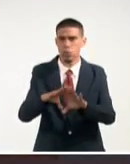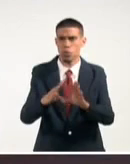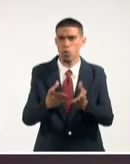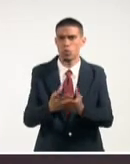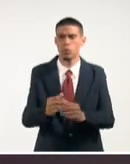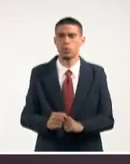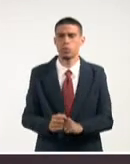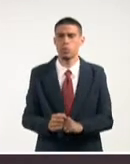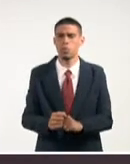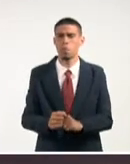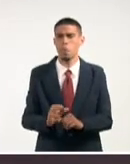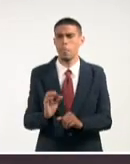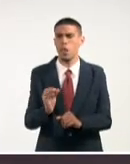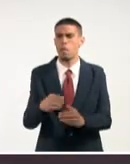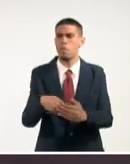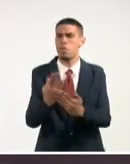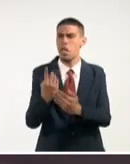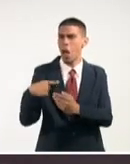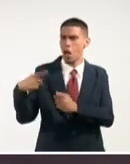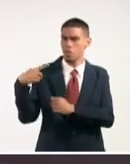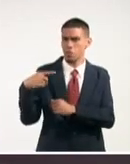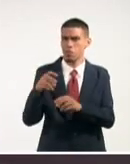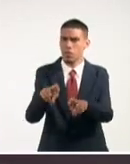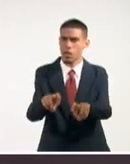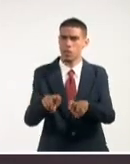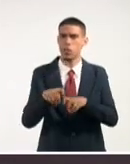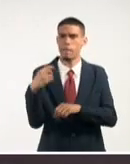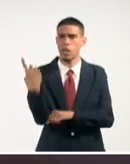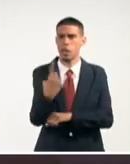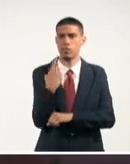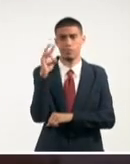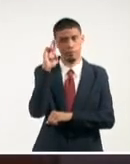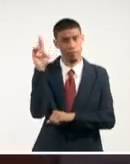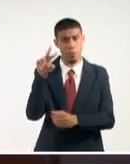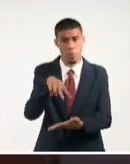solo unos días en la Asamblea Nacional del Poder Popular,